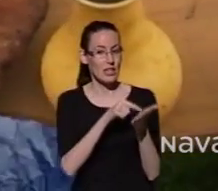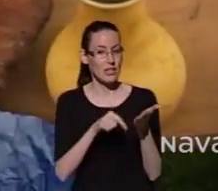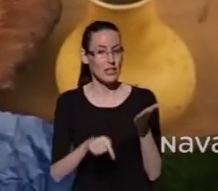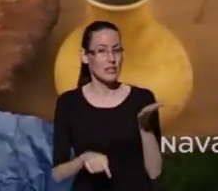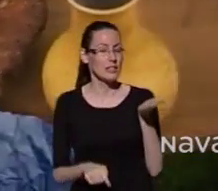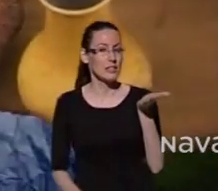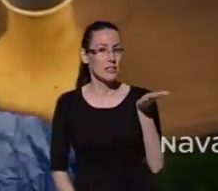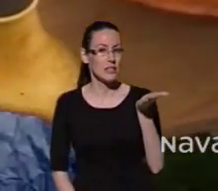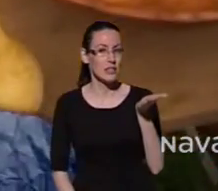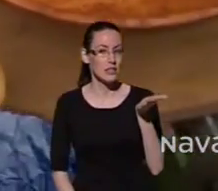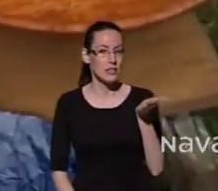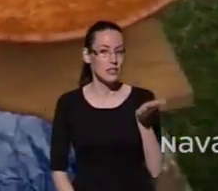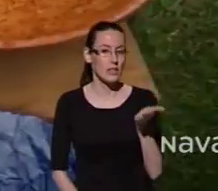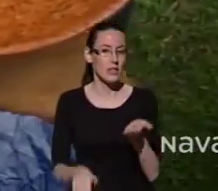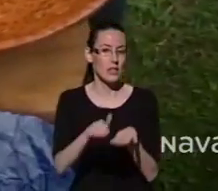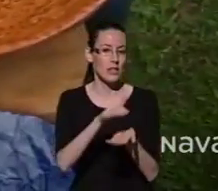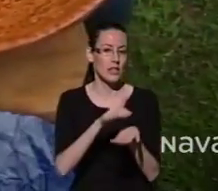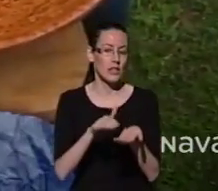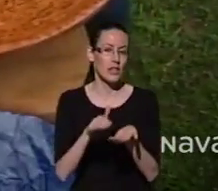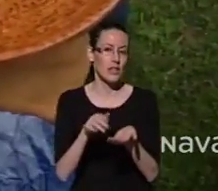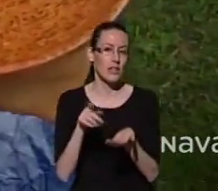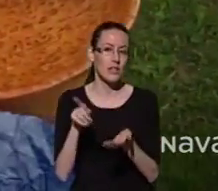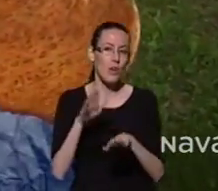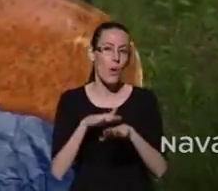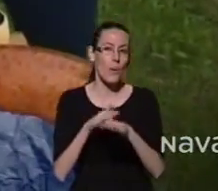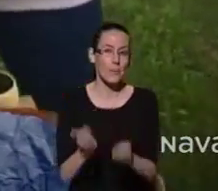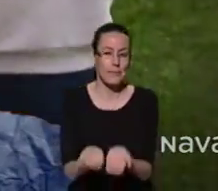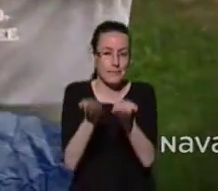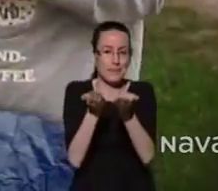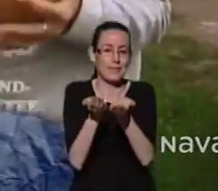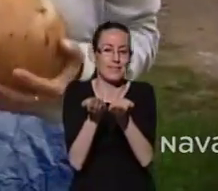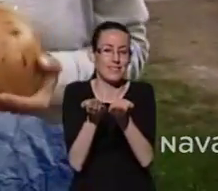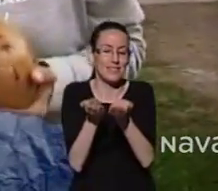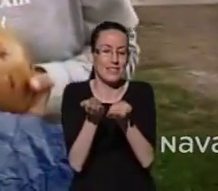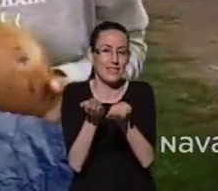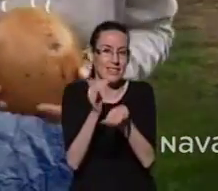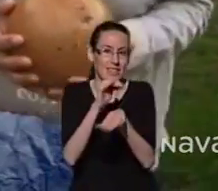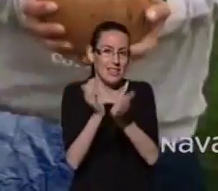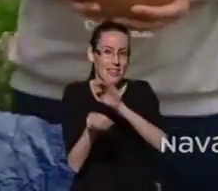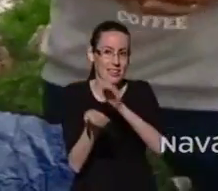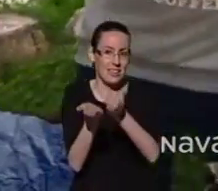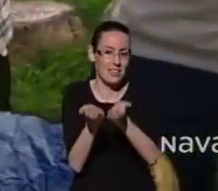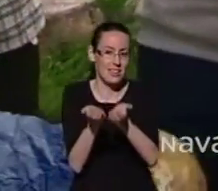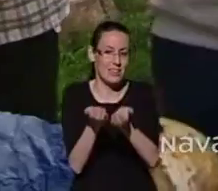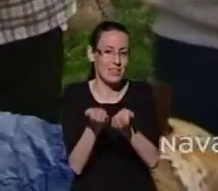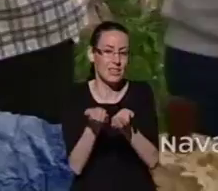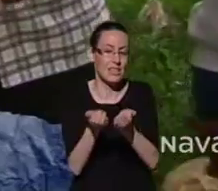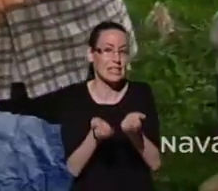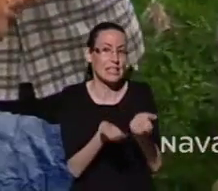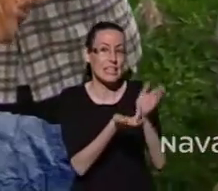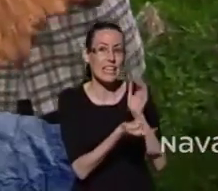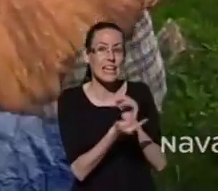ahí. No lo voy a romper, No, es para que sujetes esto. Ah. Esto es una verruga de un